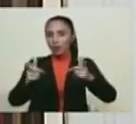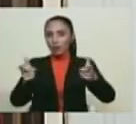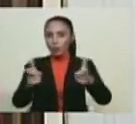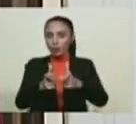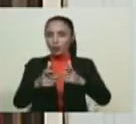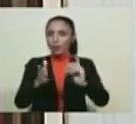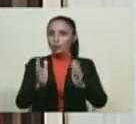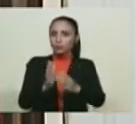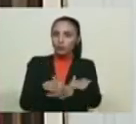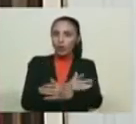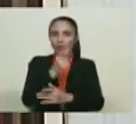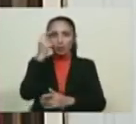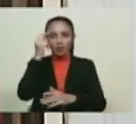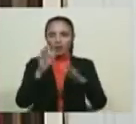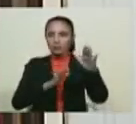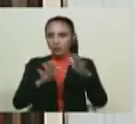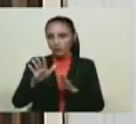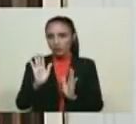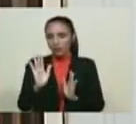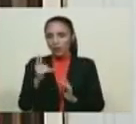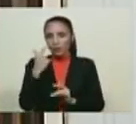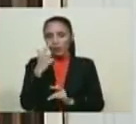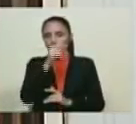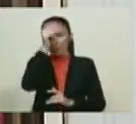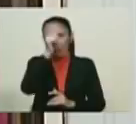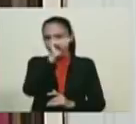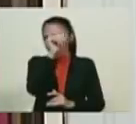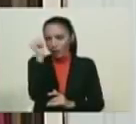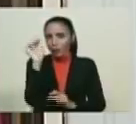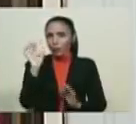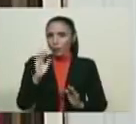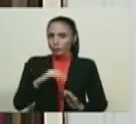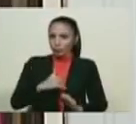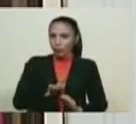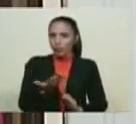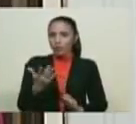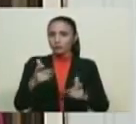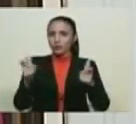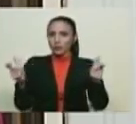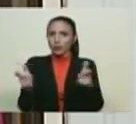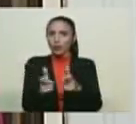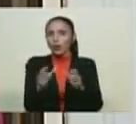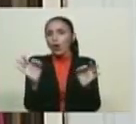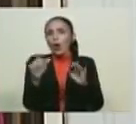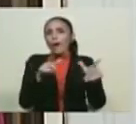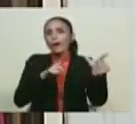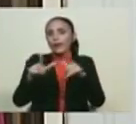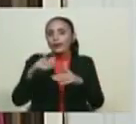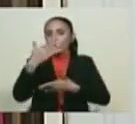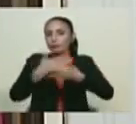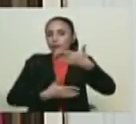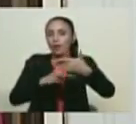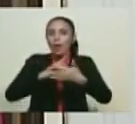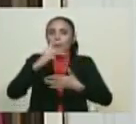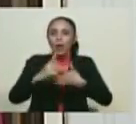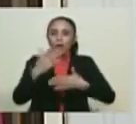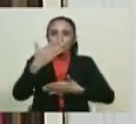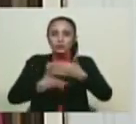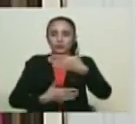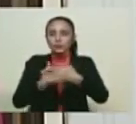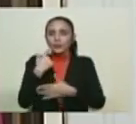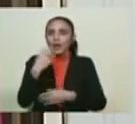pudiera ser el domingo 15 también, cuando lo tengamos listo, hagamos un